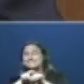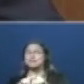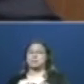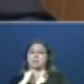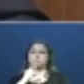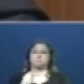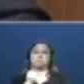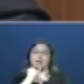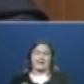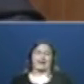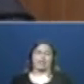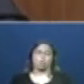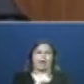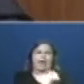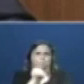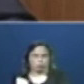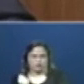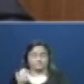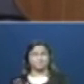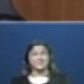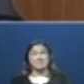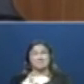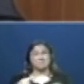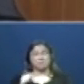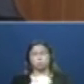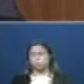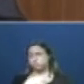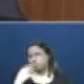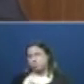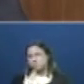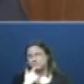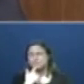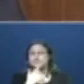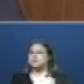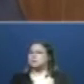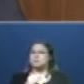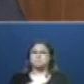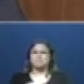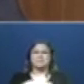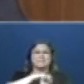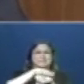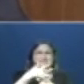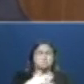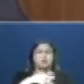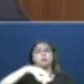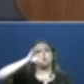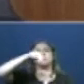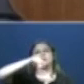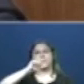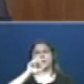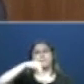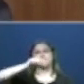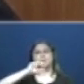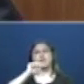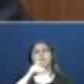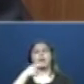terminar No puedo sino lamentar la situación de incertidumbre que sigue creada en torno a la central de Santa María de garoña y